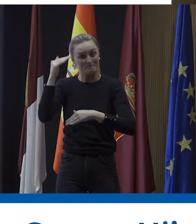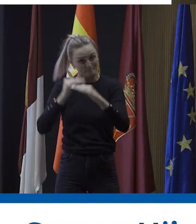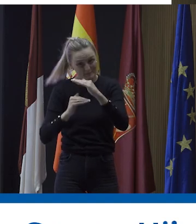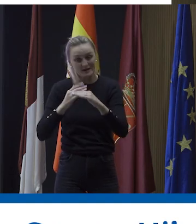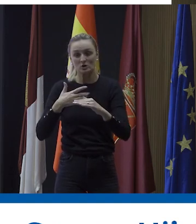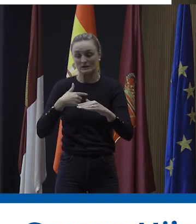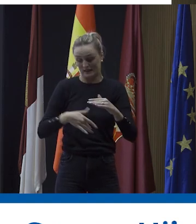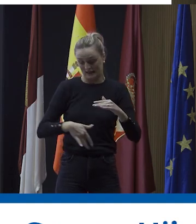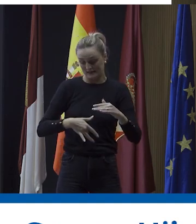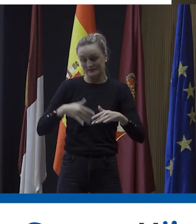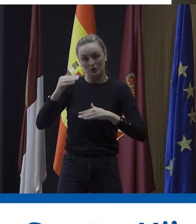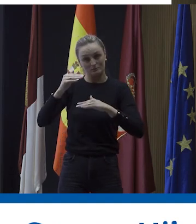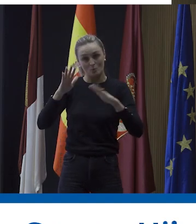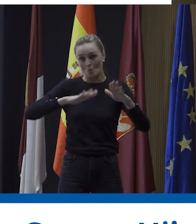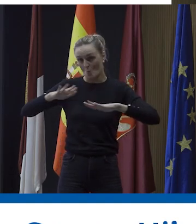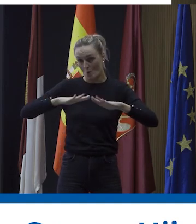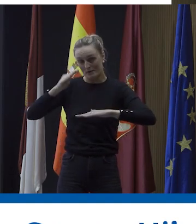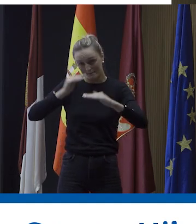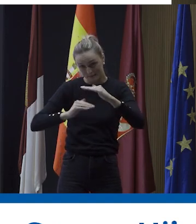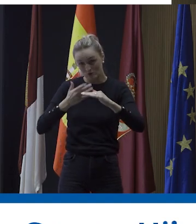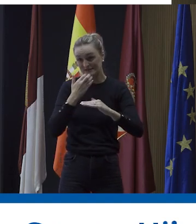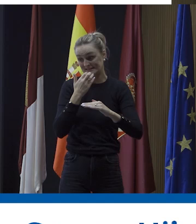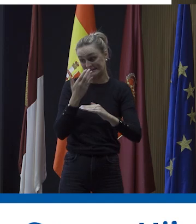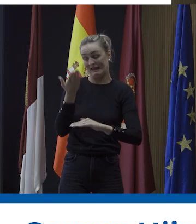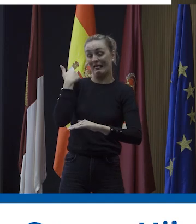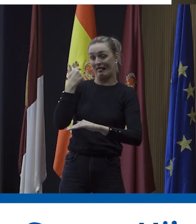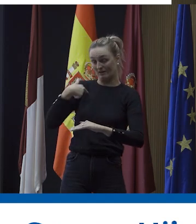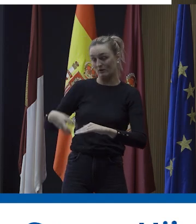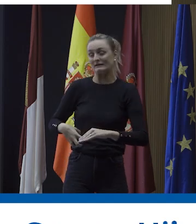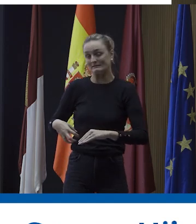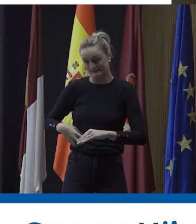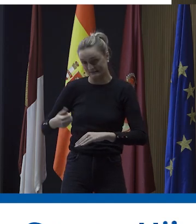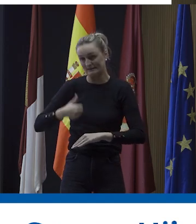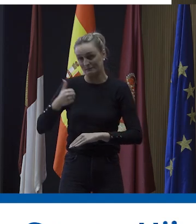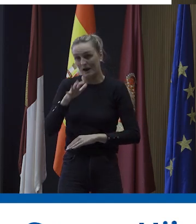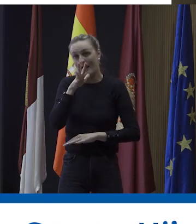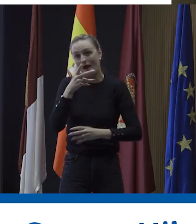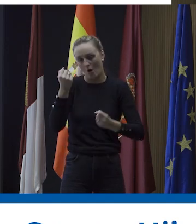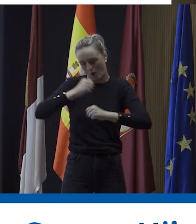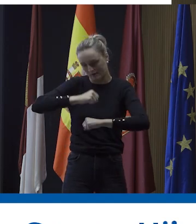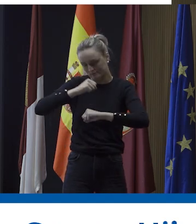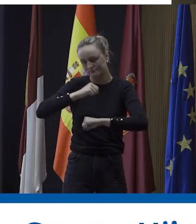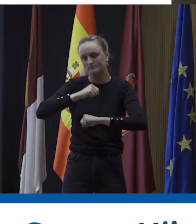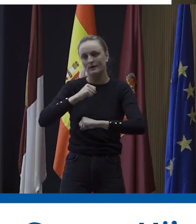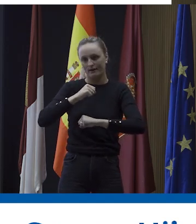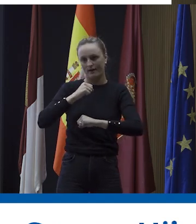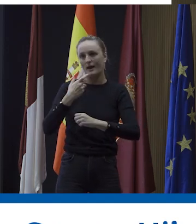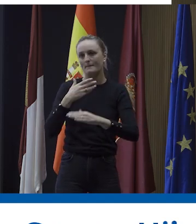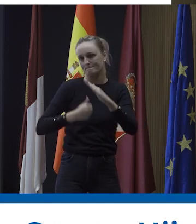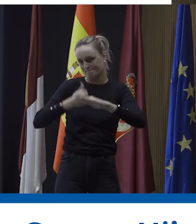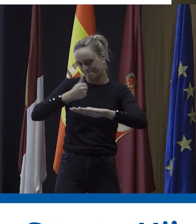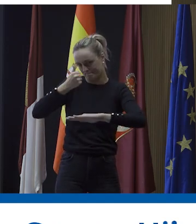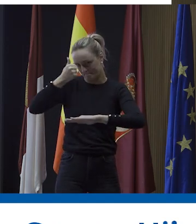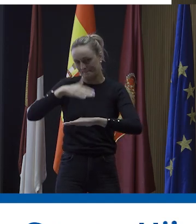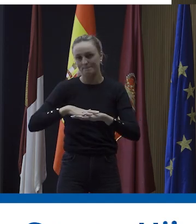se mueve menos y si ya era estreñido o estreñida antes, pues ahora con los años esto se agudiza. Y en un montón de problemas